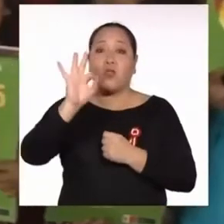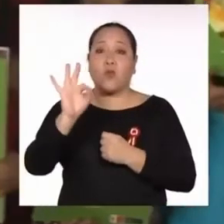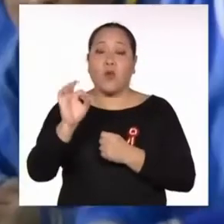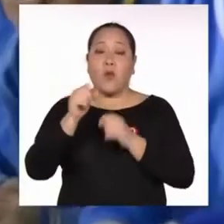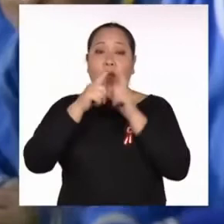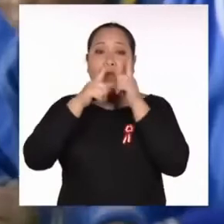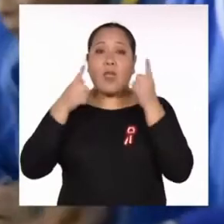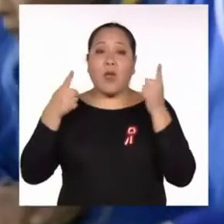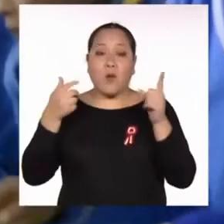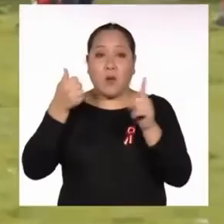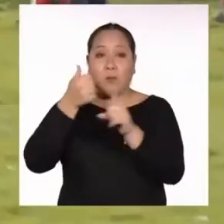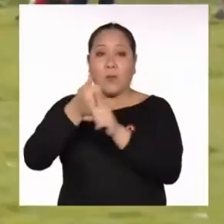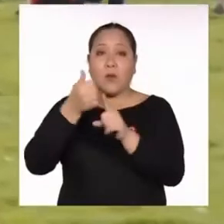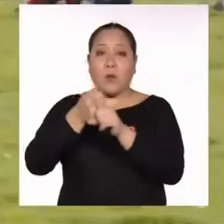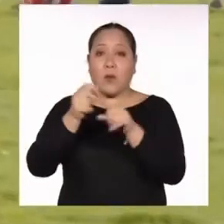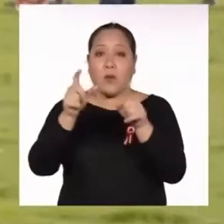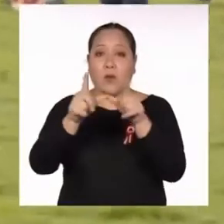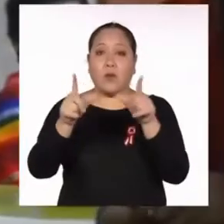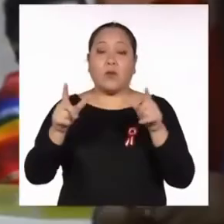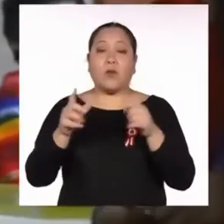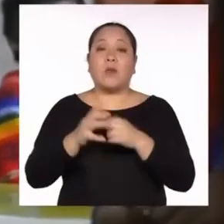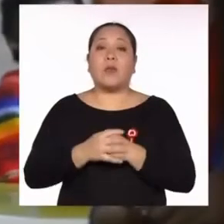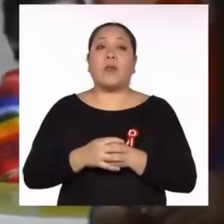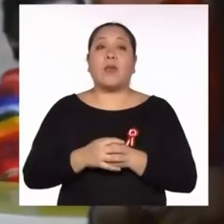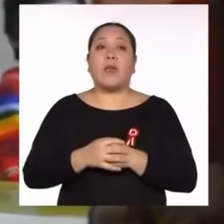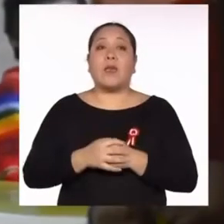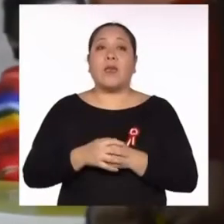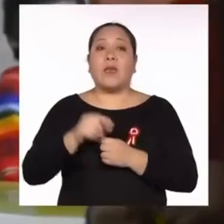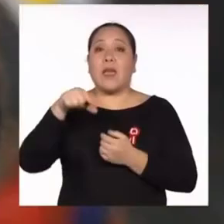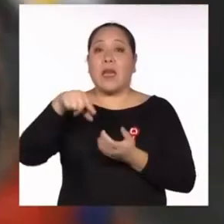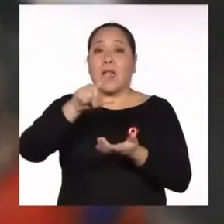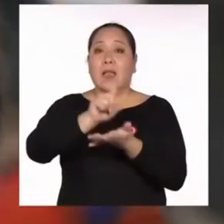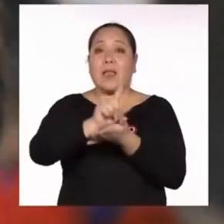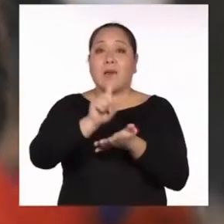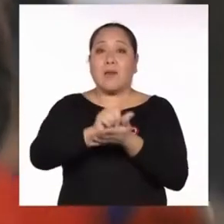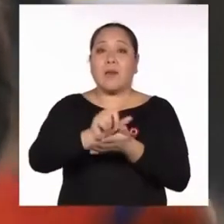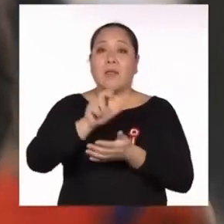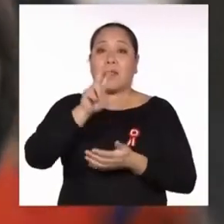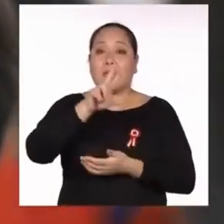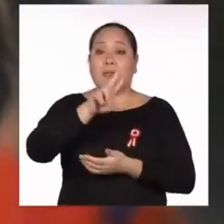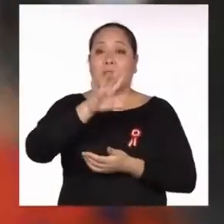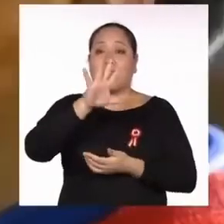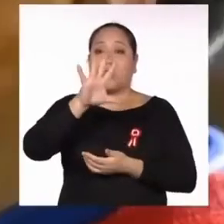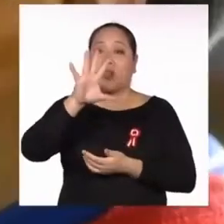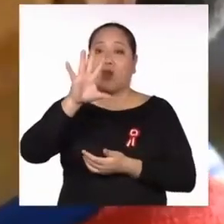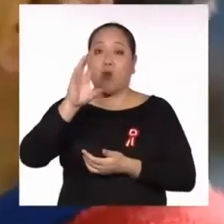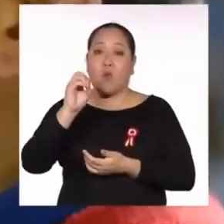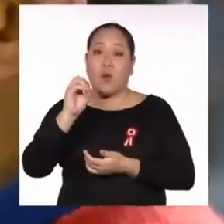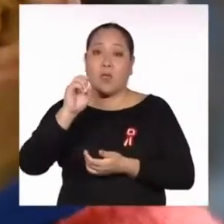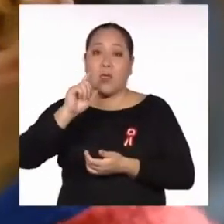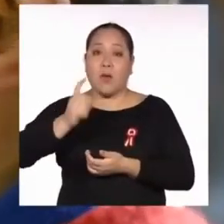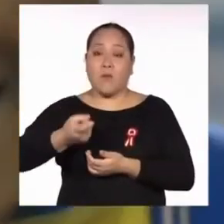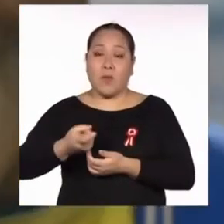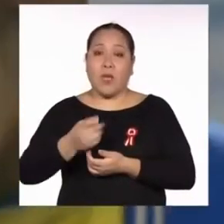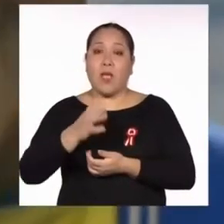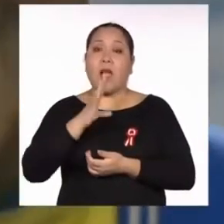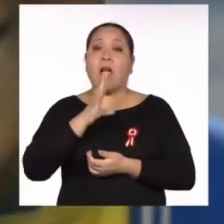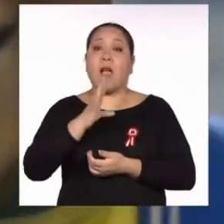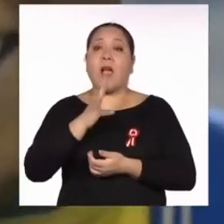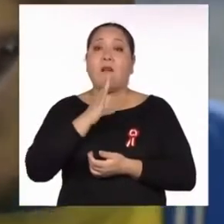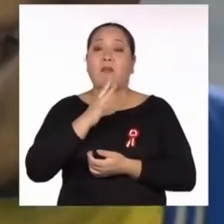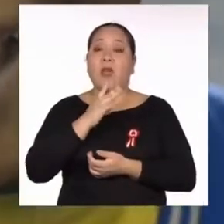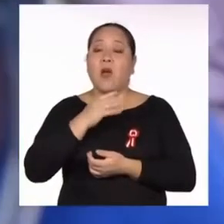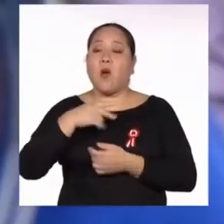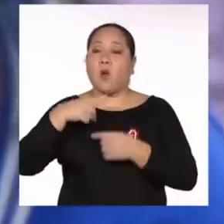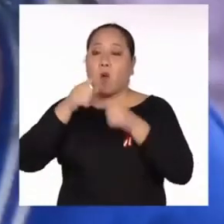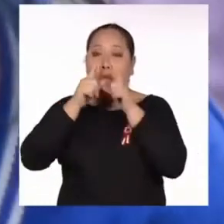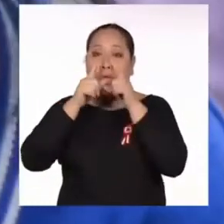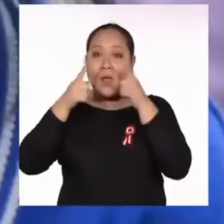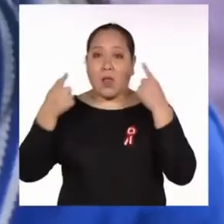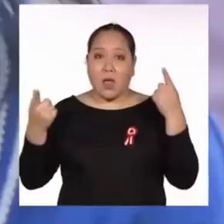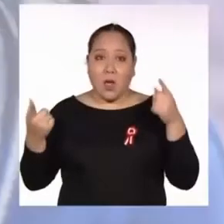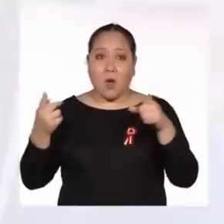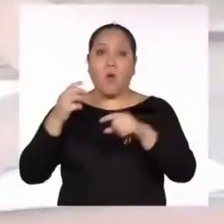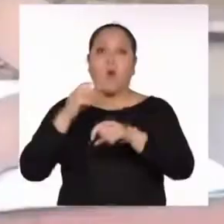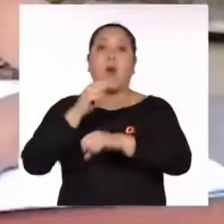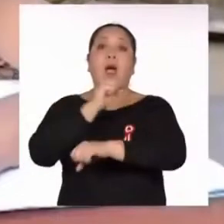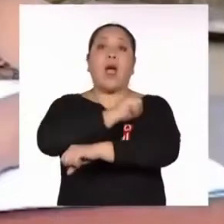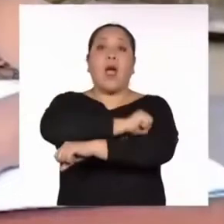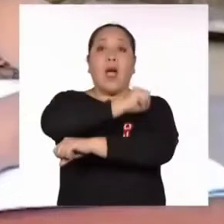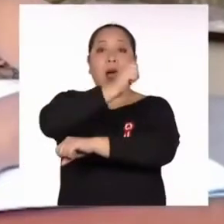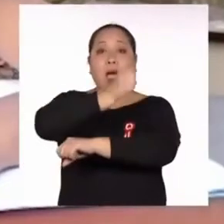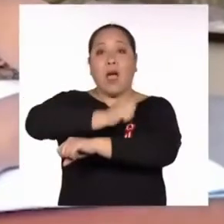y en lima más de 750 mil ciudadanos habla una lengua andina o amazónica